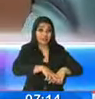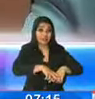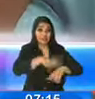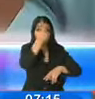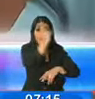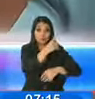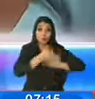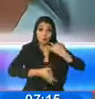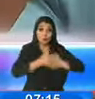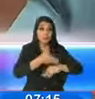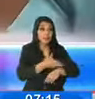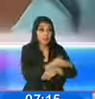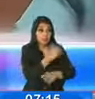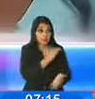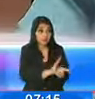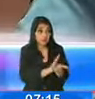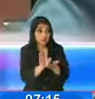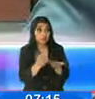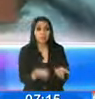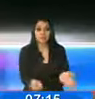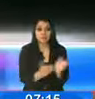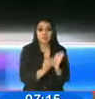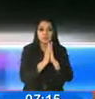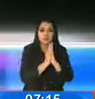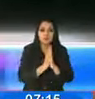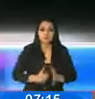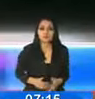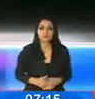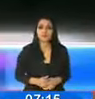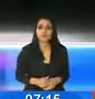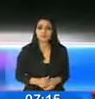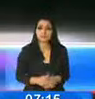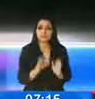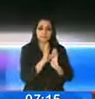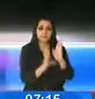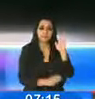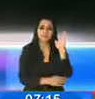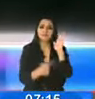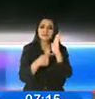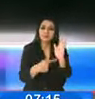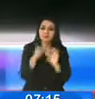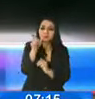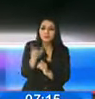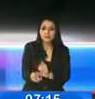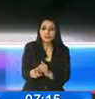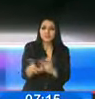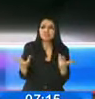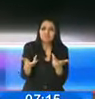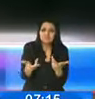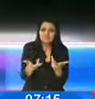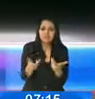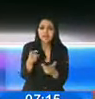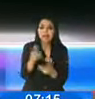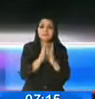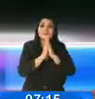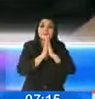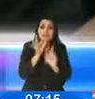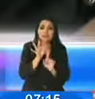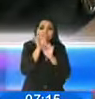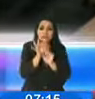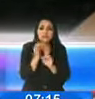hace pocos minutos por la Sala de lo Laboral. Según la Constitución, el habeas corpus es un recurso especial que se